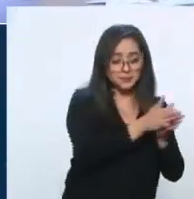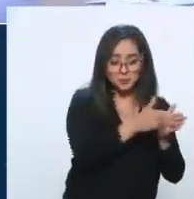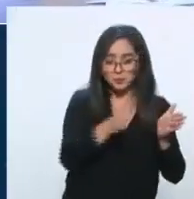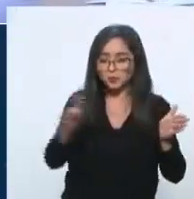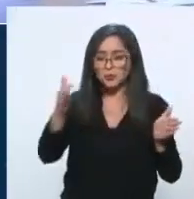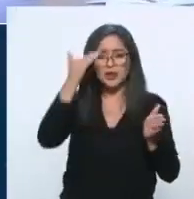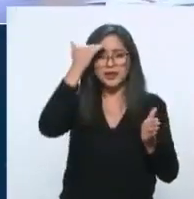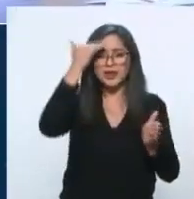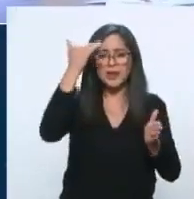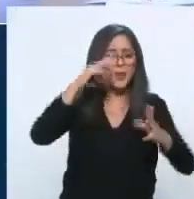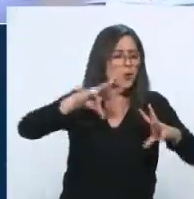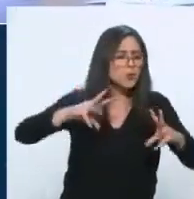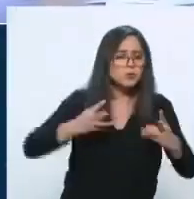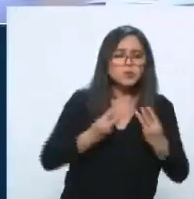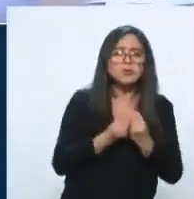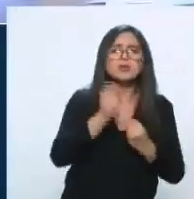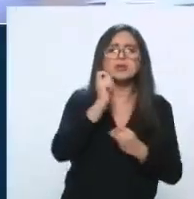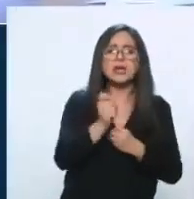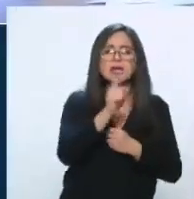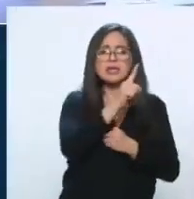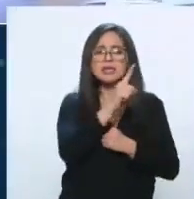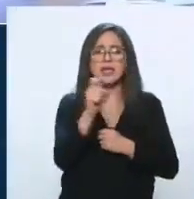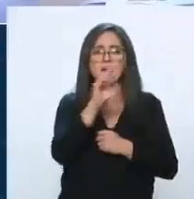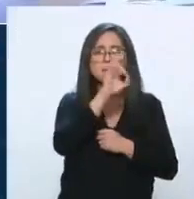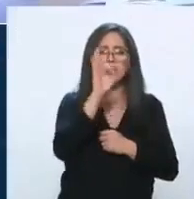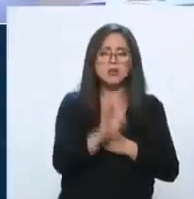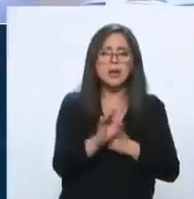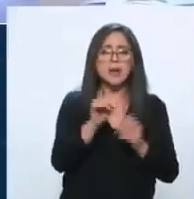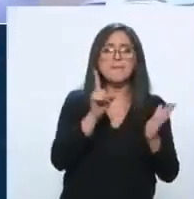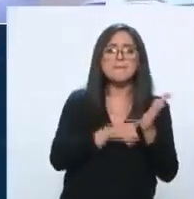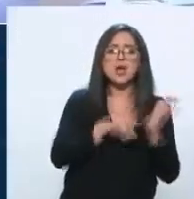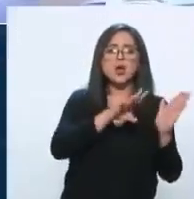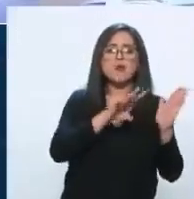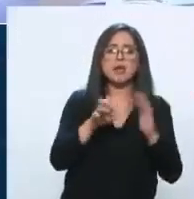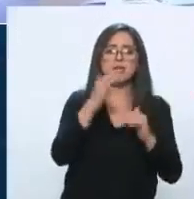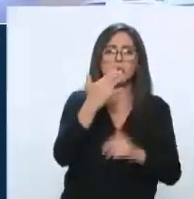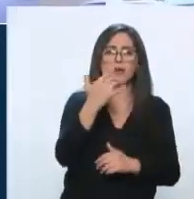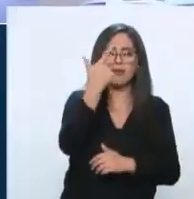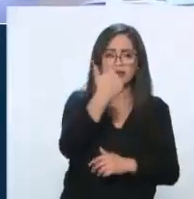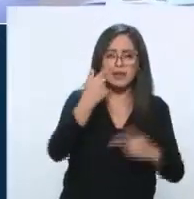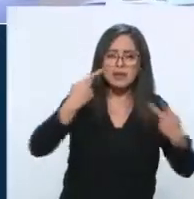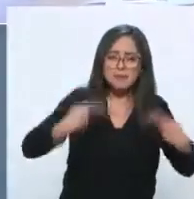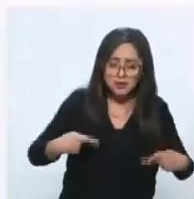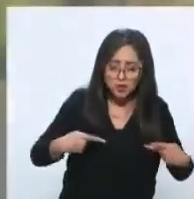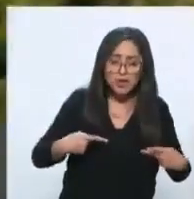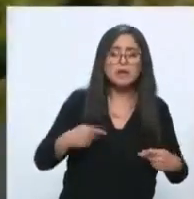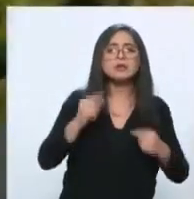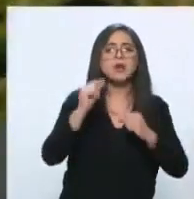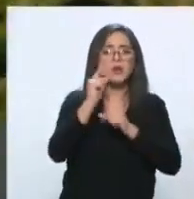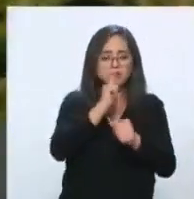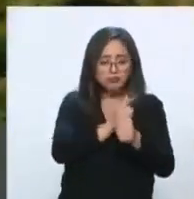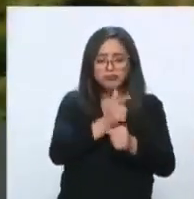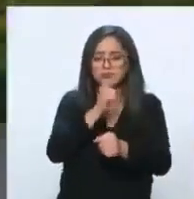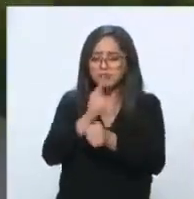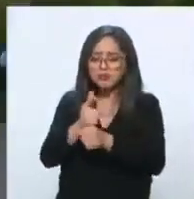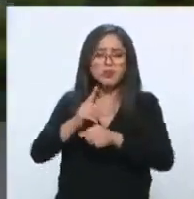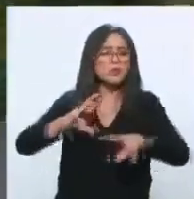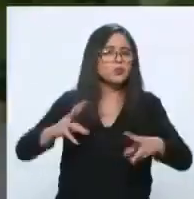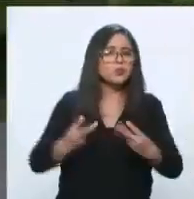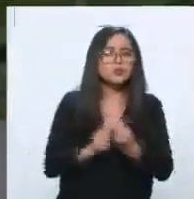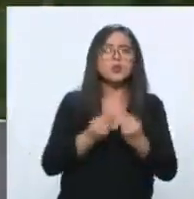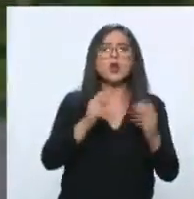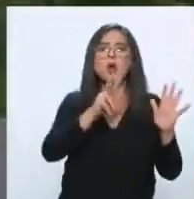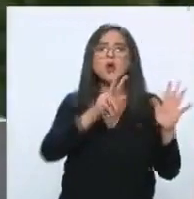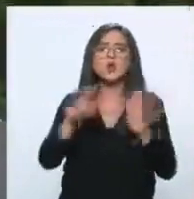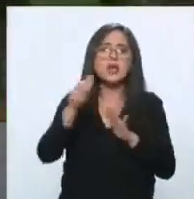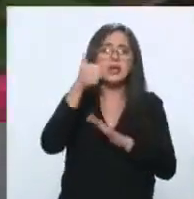del 100% de 1,957 personas se han identificado a un 41%,